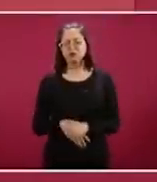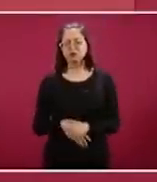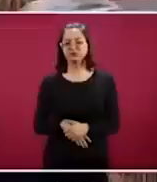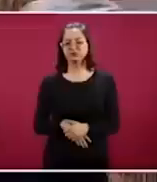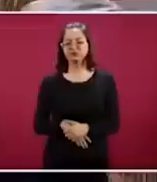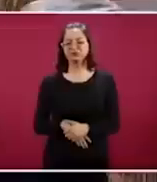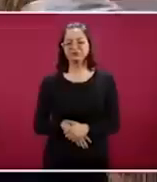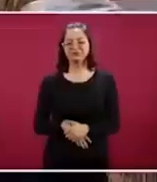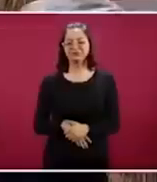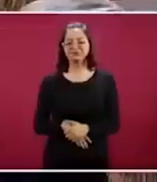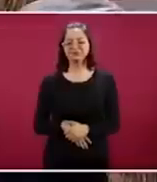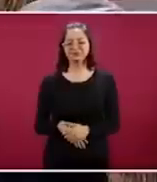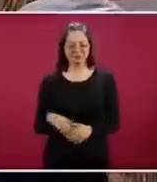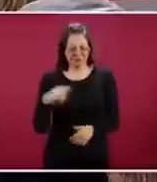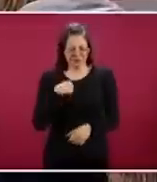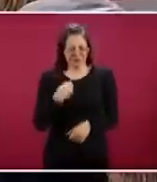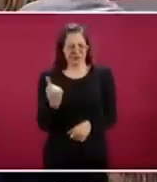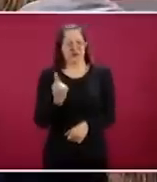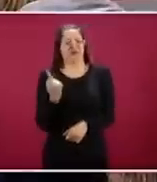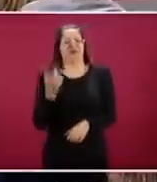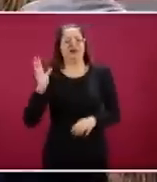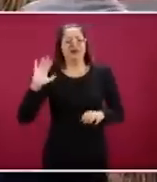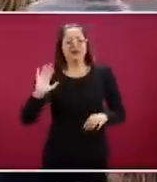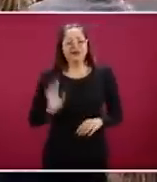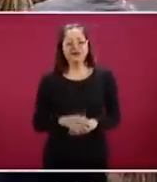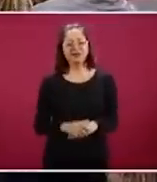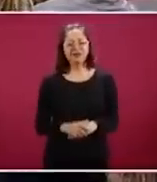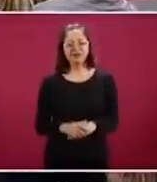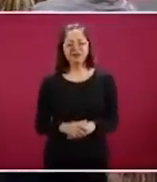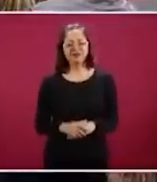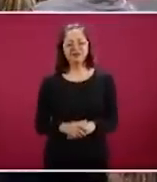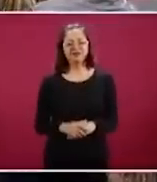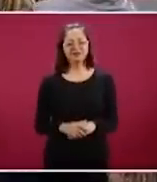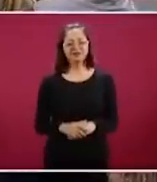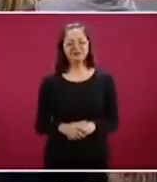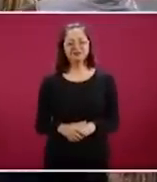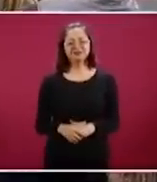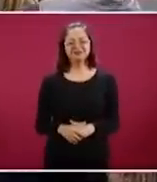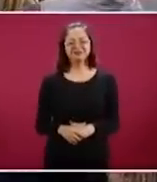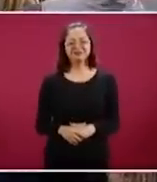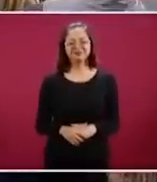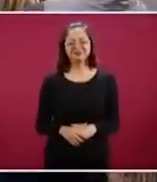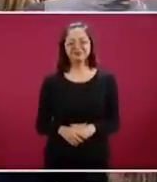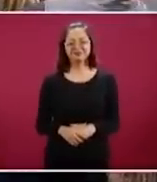Ahora sí. ¿Y yo por qué iría al clásico?